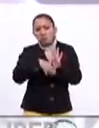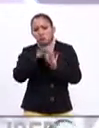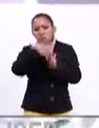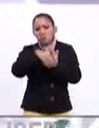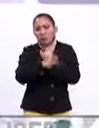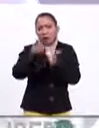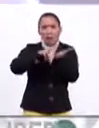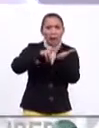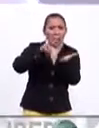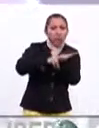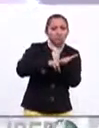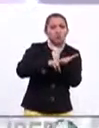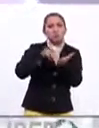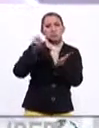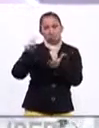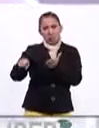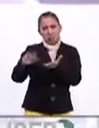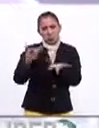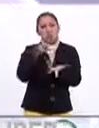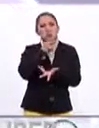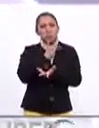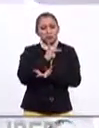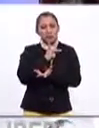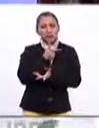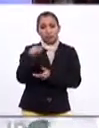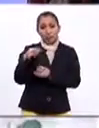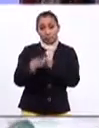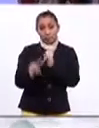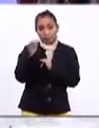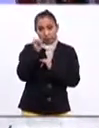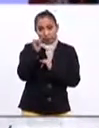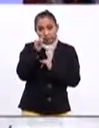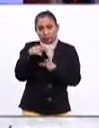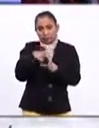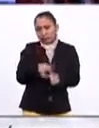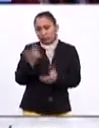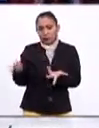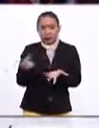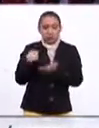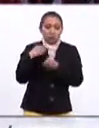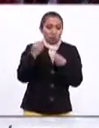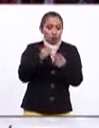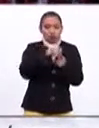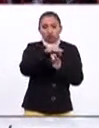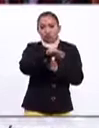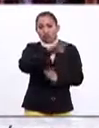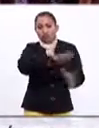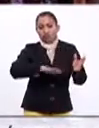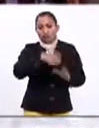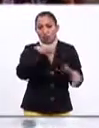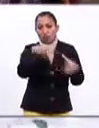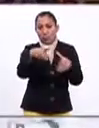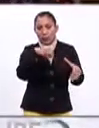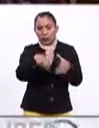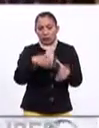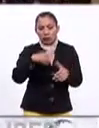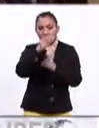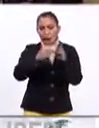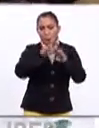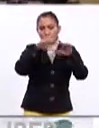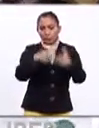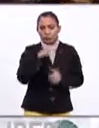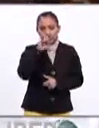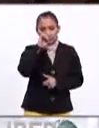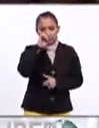fluctuaciones en el precio de este hidrocarburo que finalmente pues sigue definiendo muchas de las dinámicas comerciales alrededor